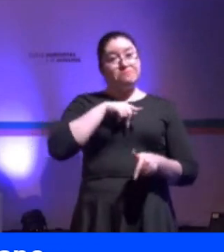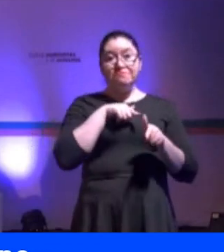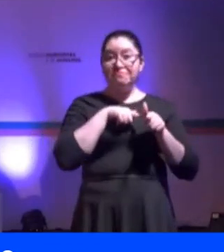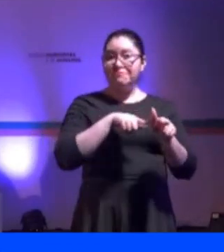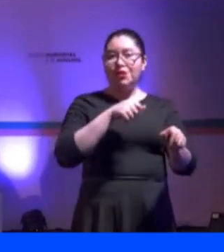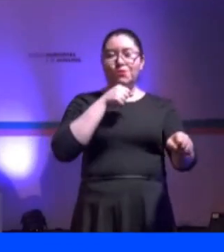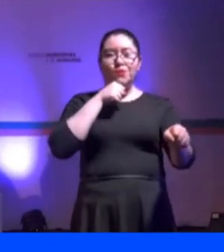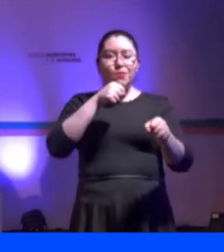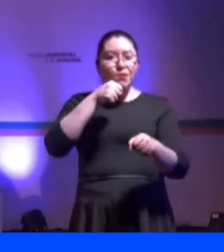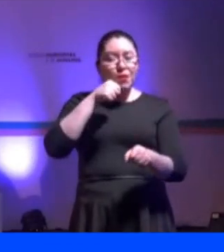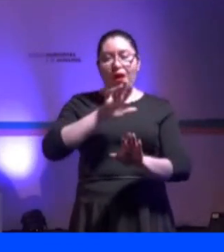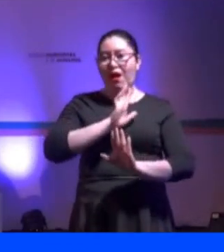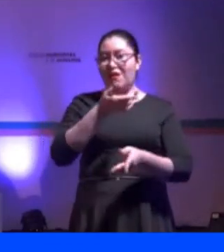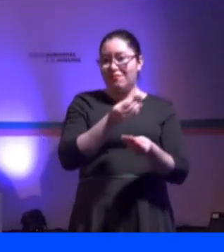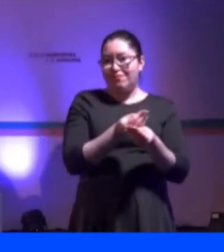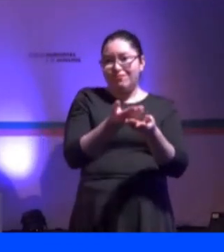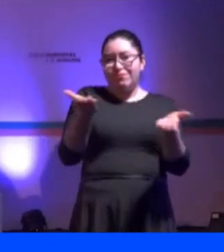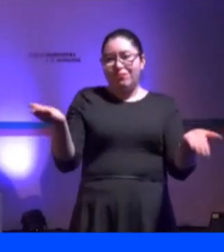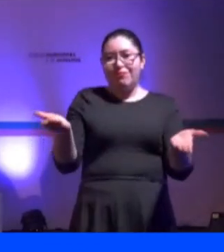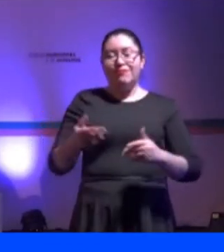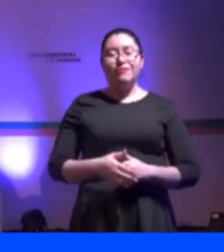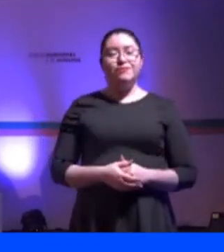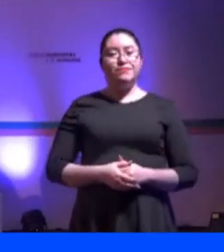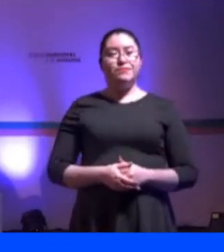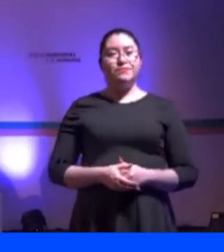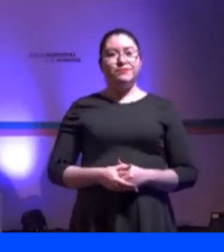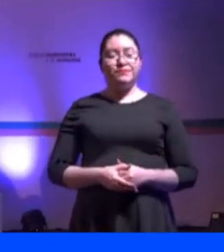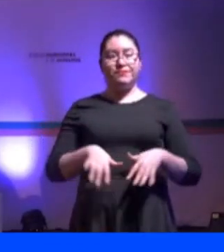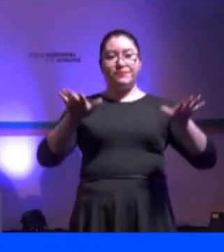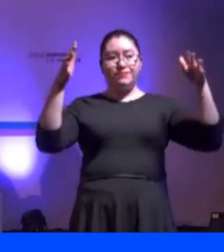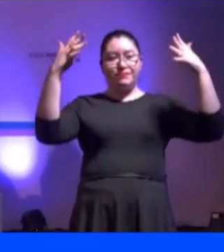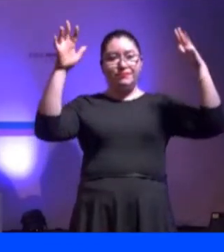servicio de la nación, para empezar.